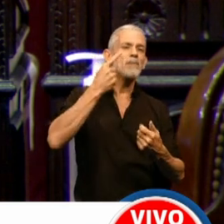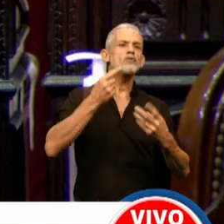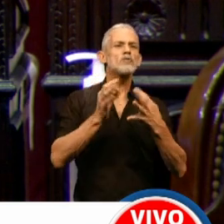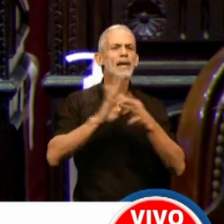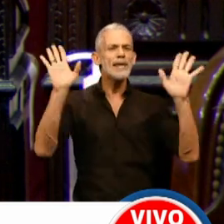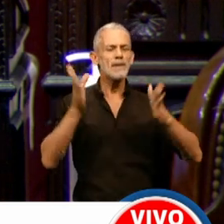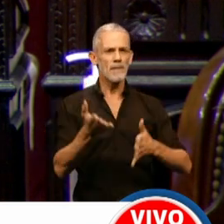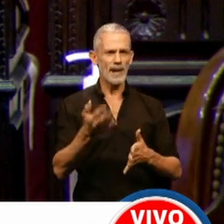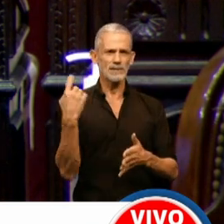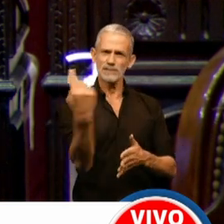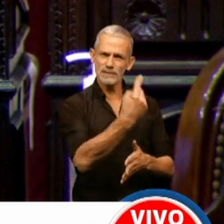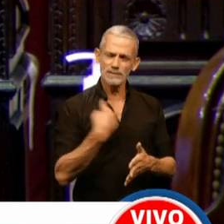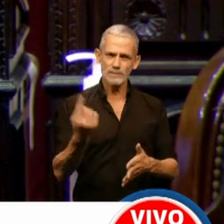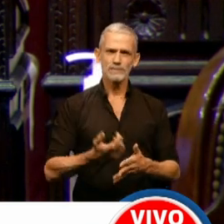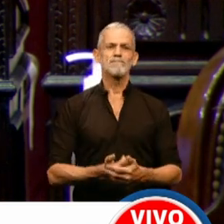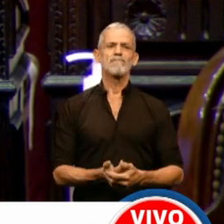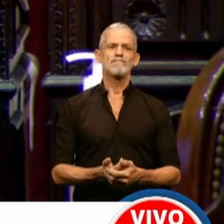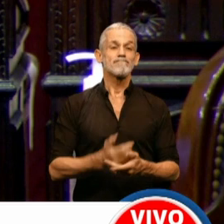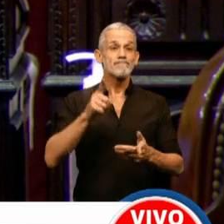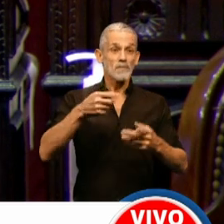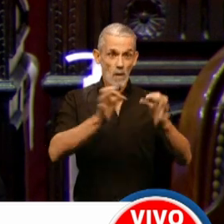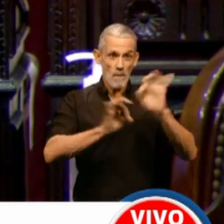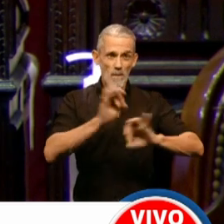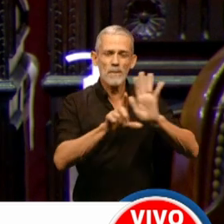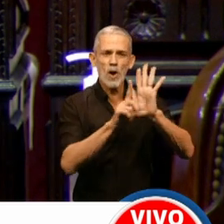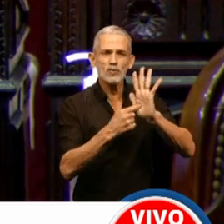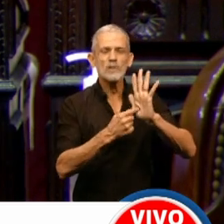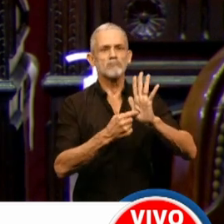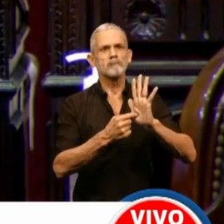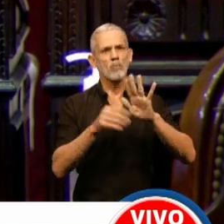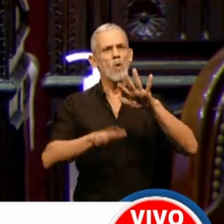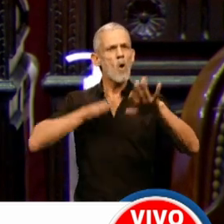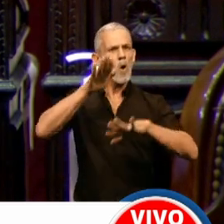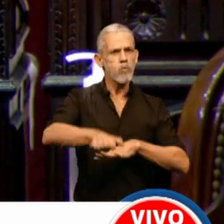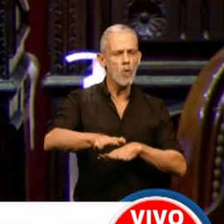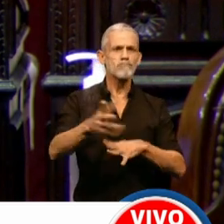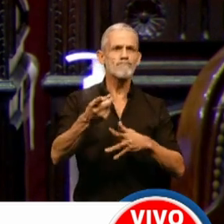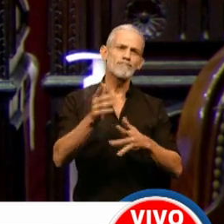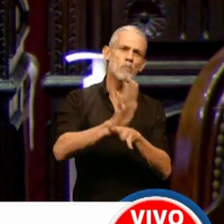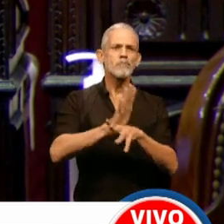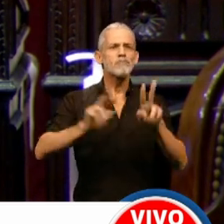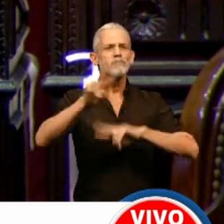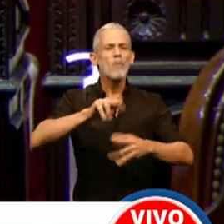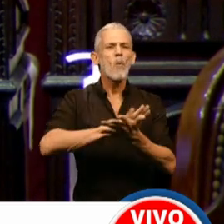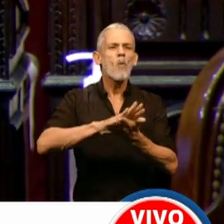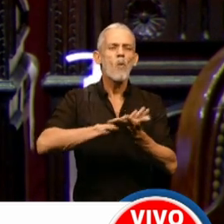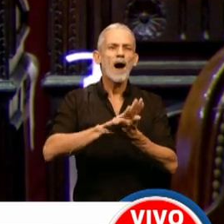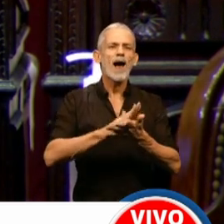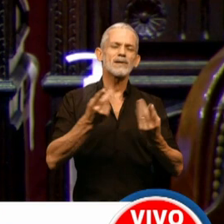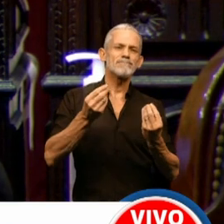libres este proyecto es sin duda es un gran paso que busca de respuesta a un sector de la población